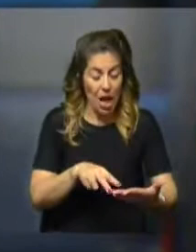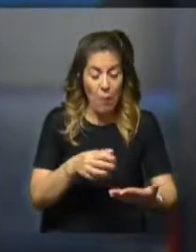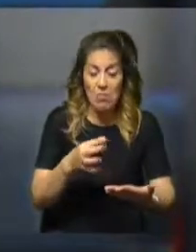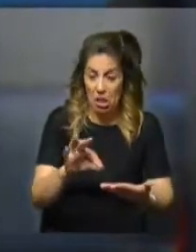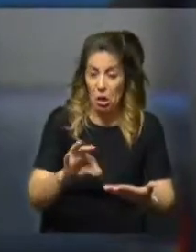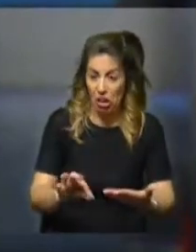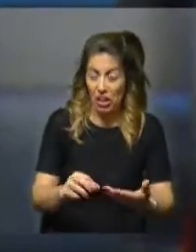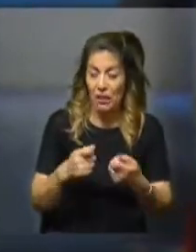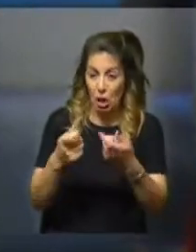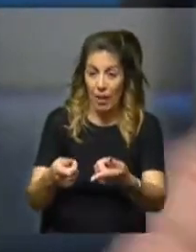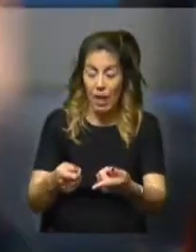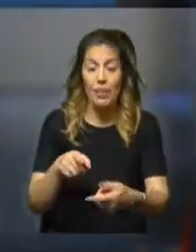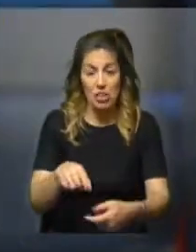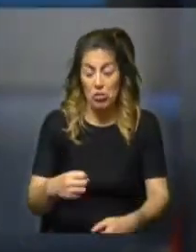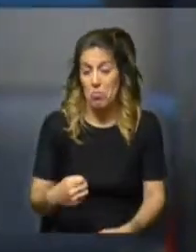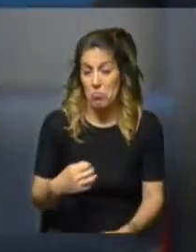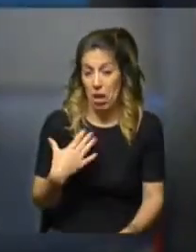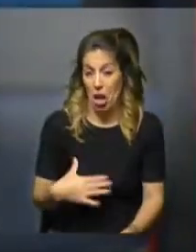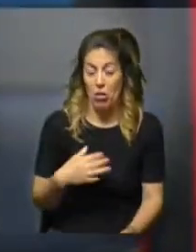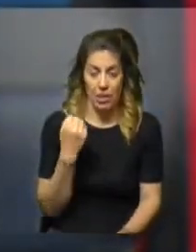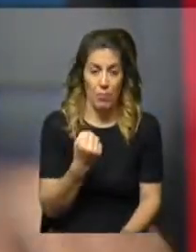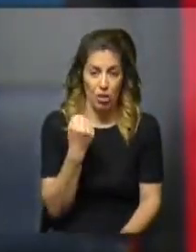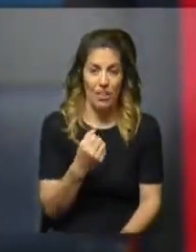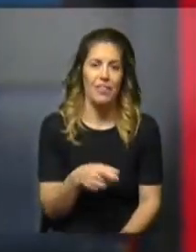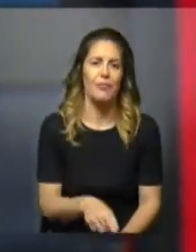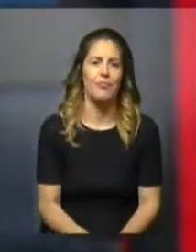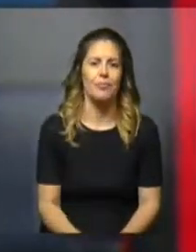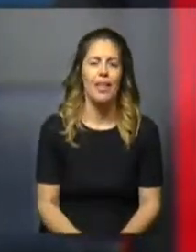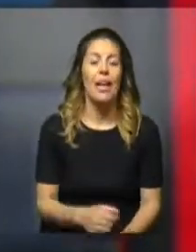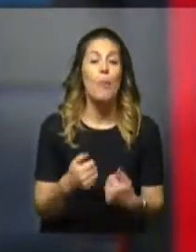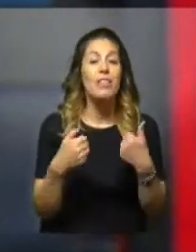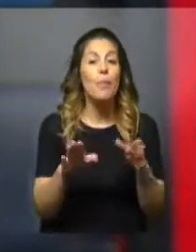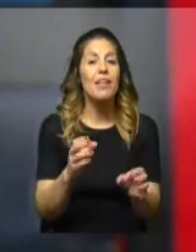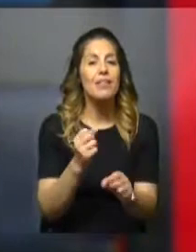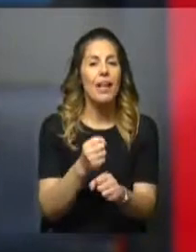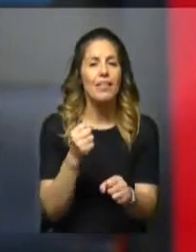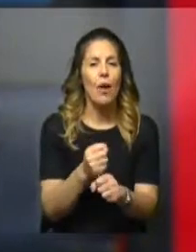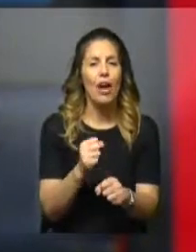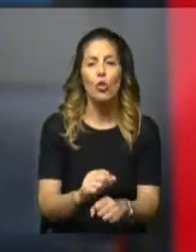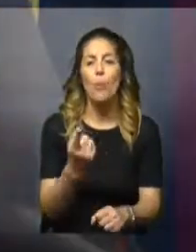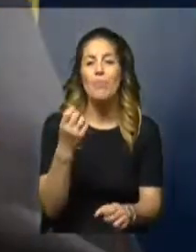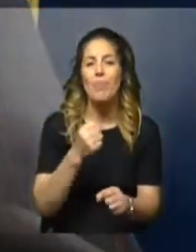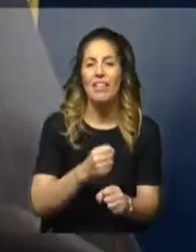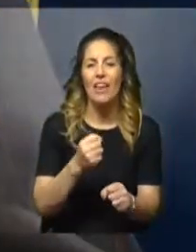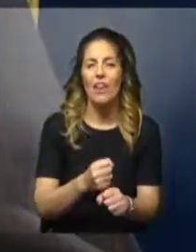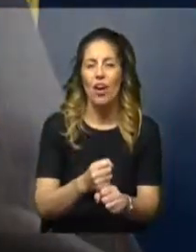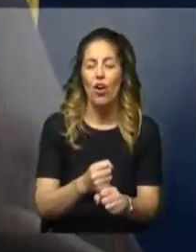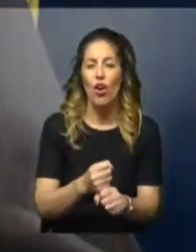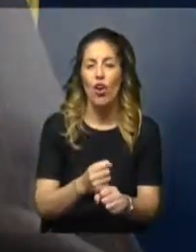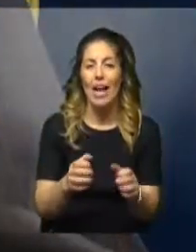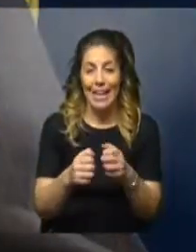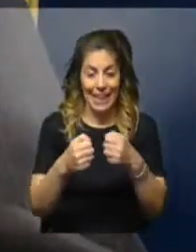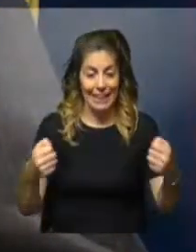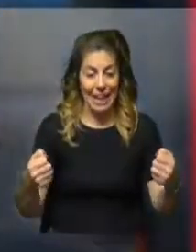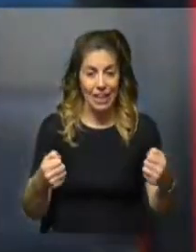por lo tanto eso ya tenía un valor en sí mismo este y después tú empezaste a trabajar de tu primer trabajo es en el día claro